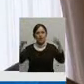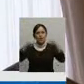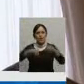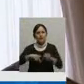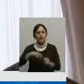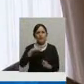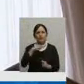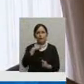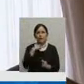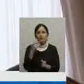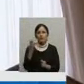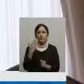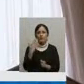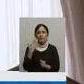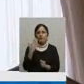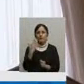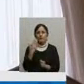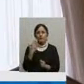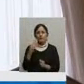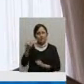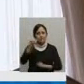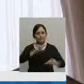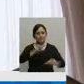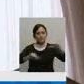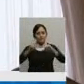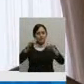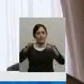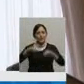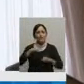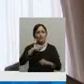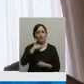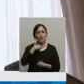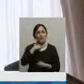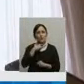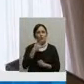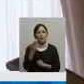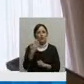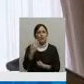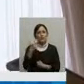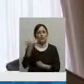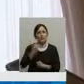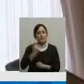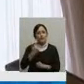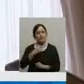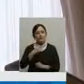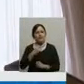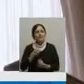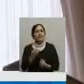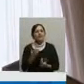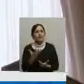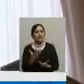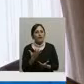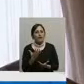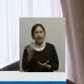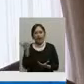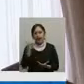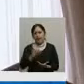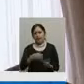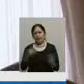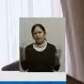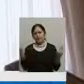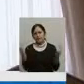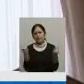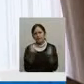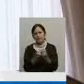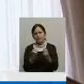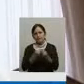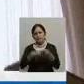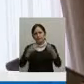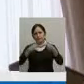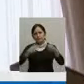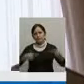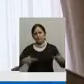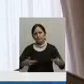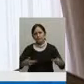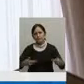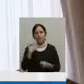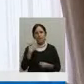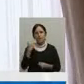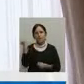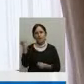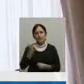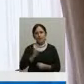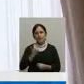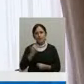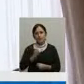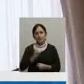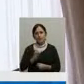podemos invertir, ayudar, porque Jujuy tiene mucha potencial en este sector, en la radiación